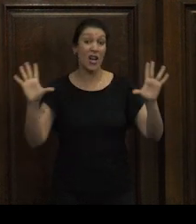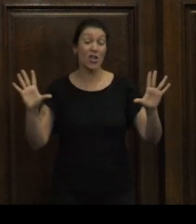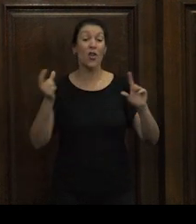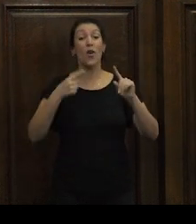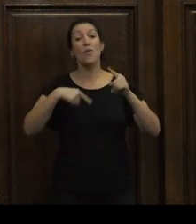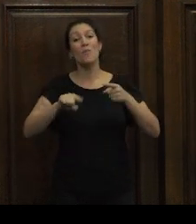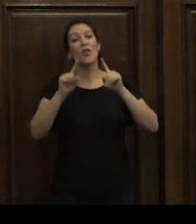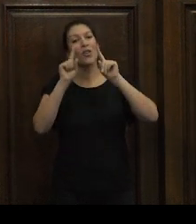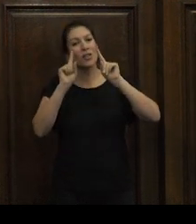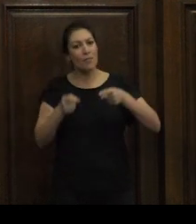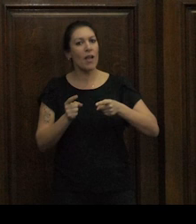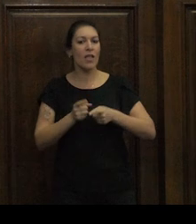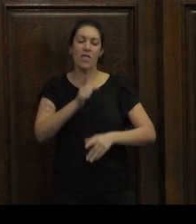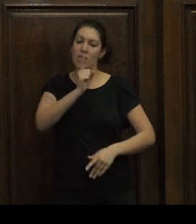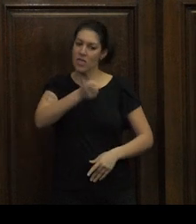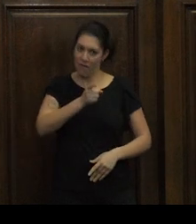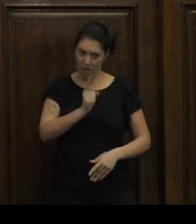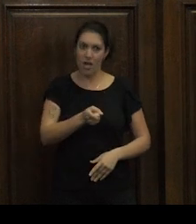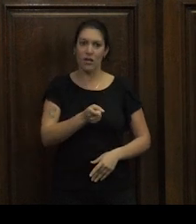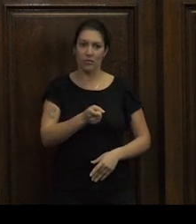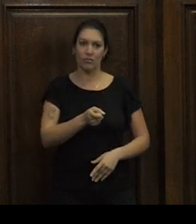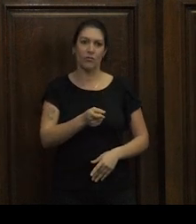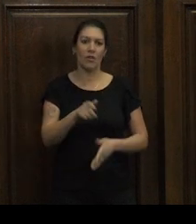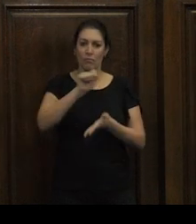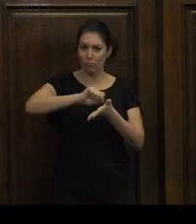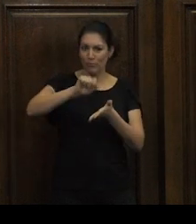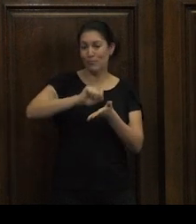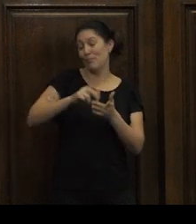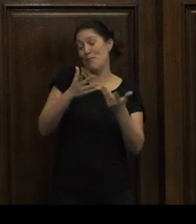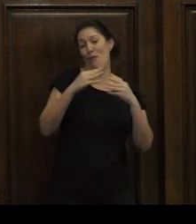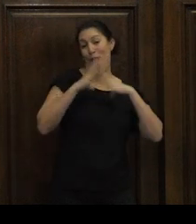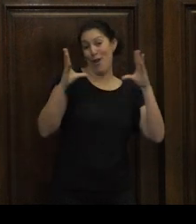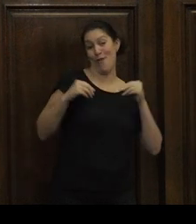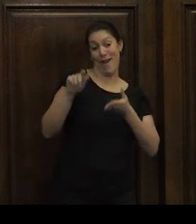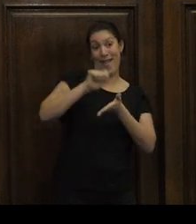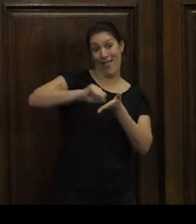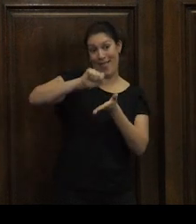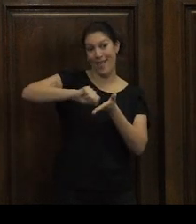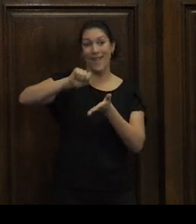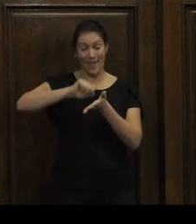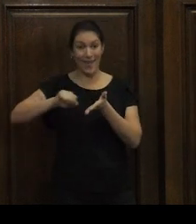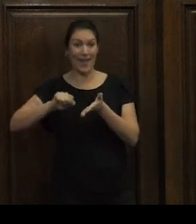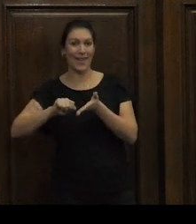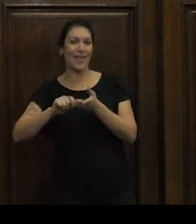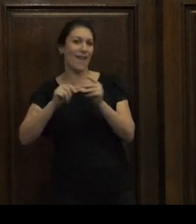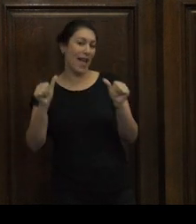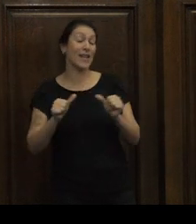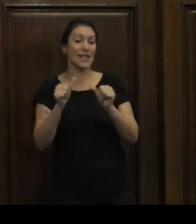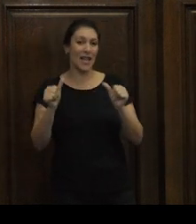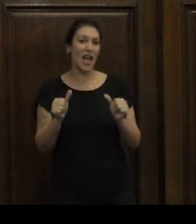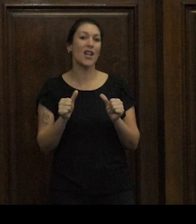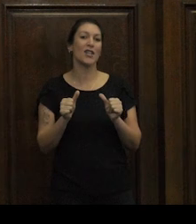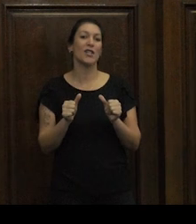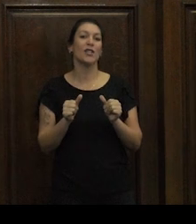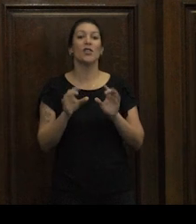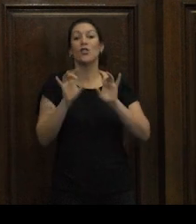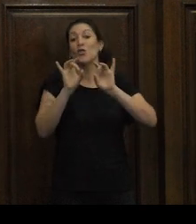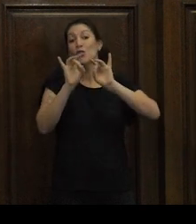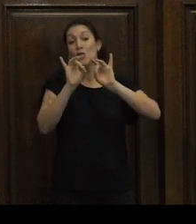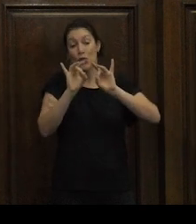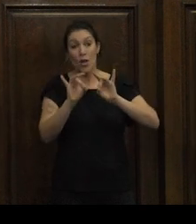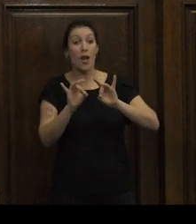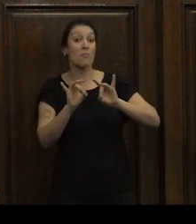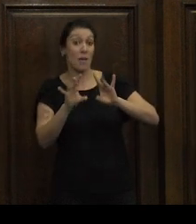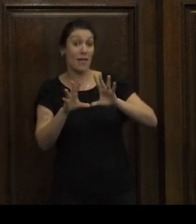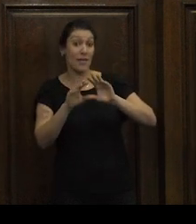ciudadanos, pero antes que nada tienen deberes, ¿no? Así como el alumnito de la escuela que recién después de hacer su tarea o cumplir sus deberes, y solamente